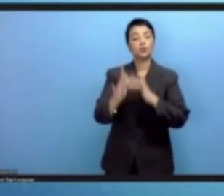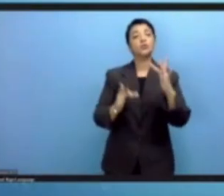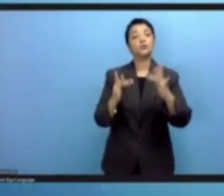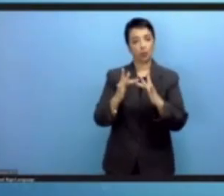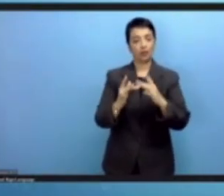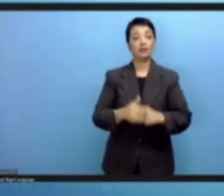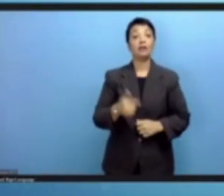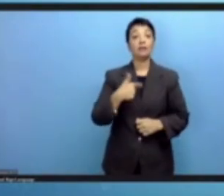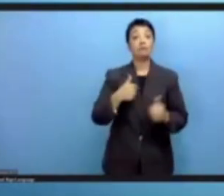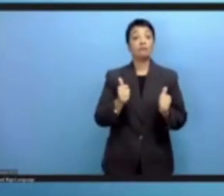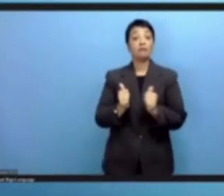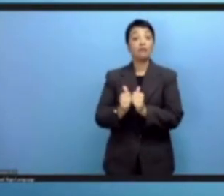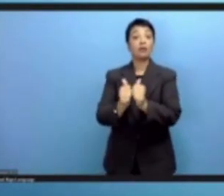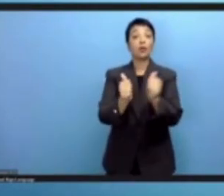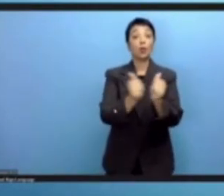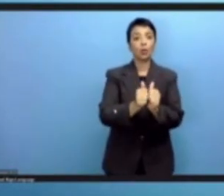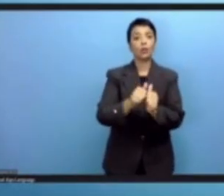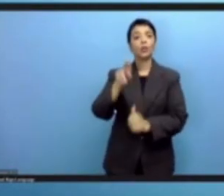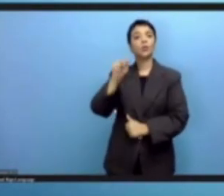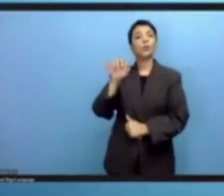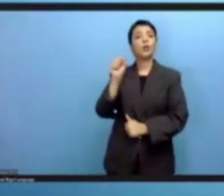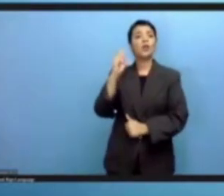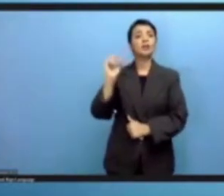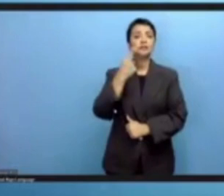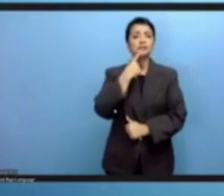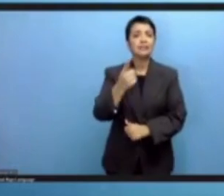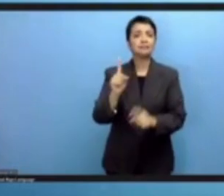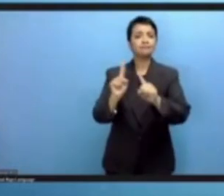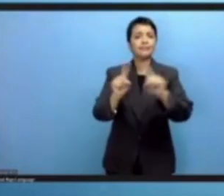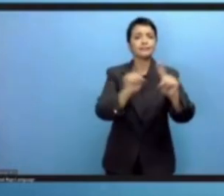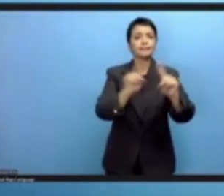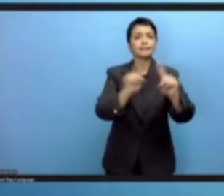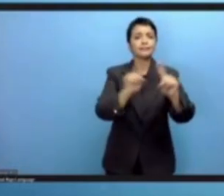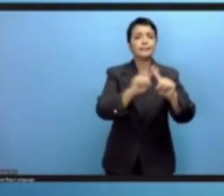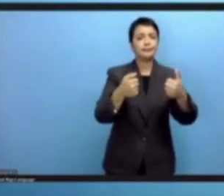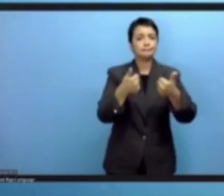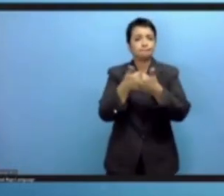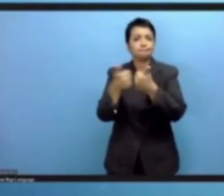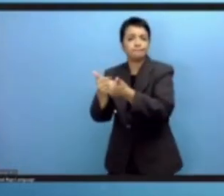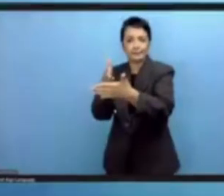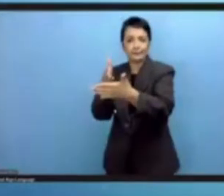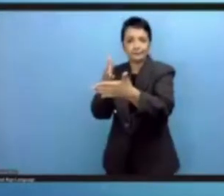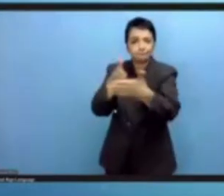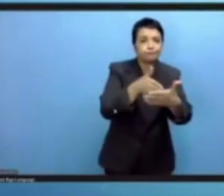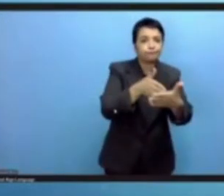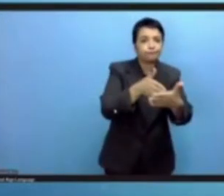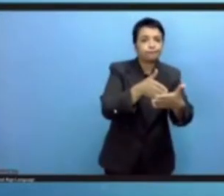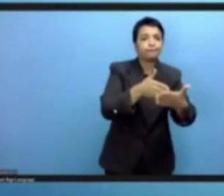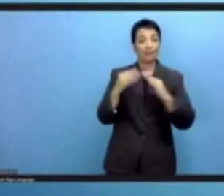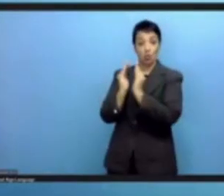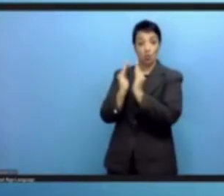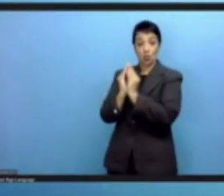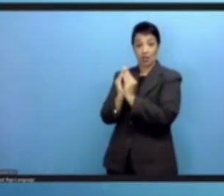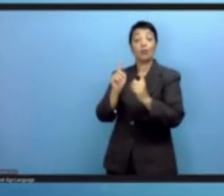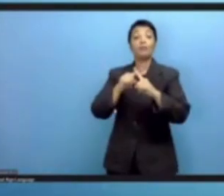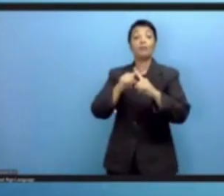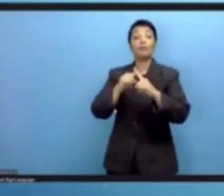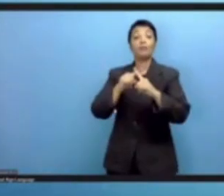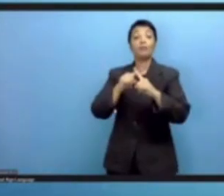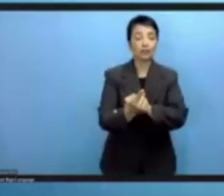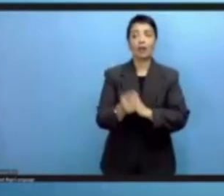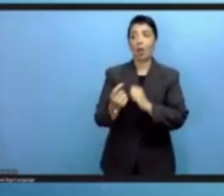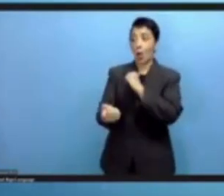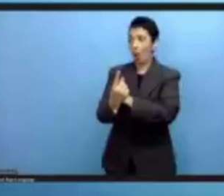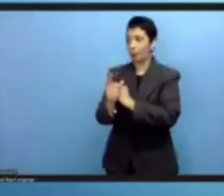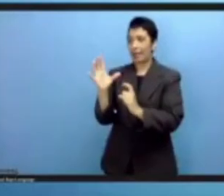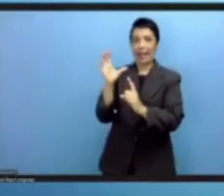mi colega de un UNESCO mencionó todos los desafíos que enfrentamos aquí pero también tenemos el problema de las